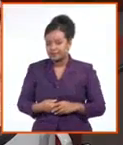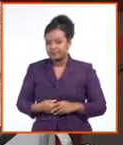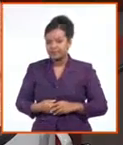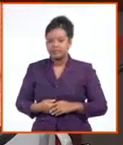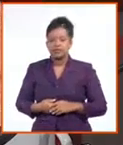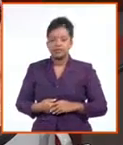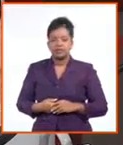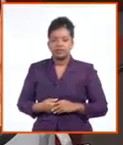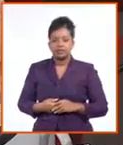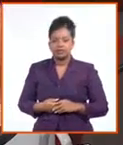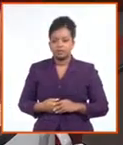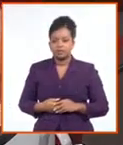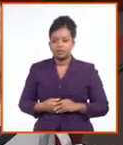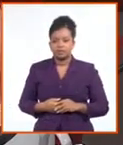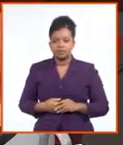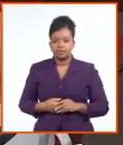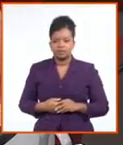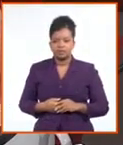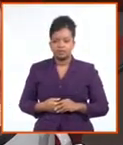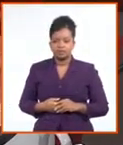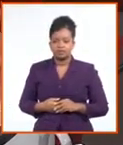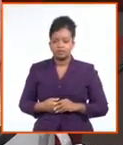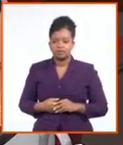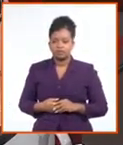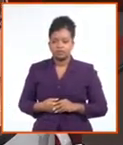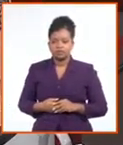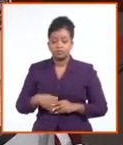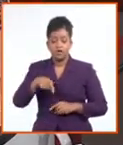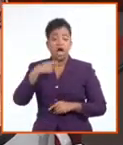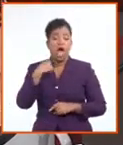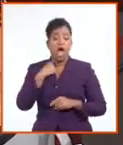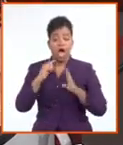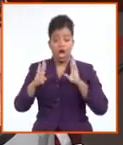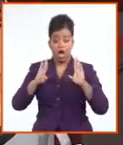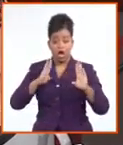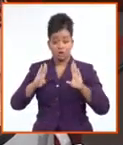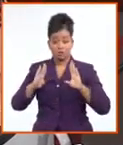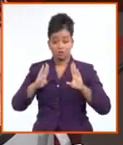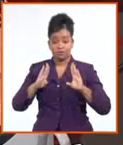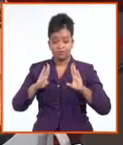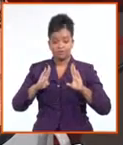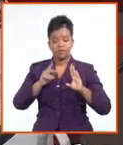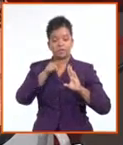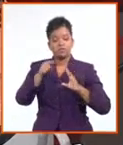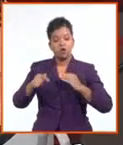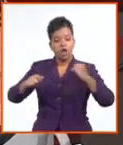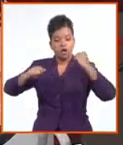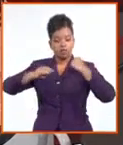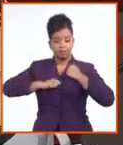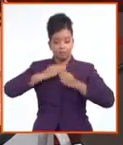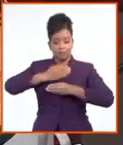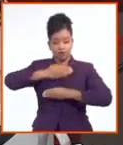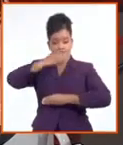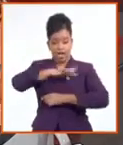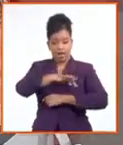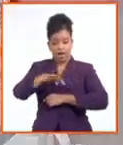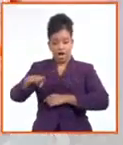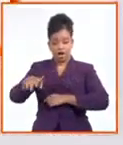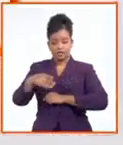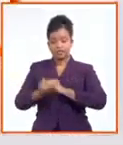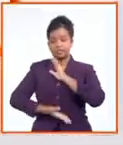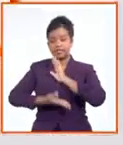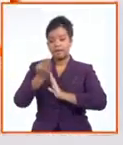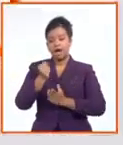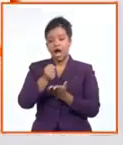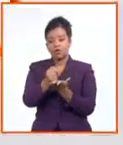puedo comentar es decir solamente él va a guardar la frontera han dado salvamento a más de 2 a